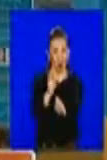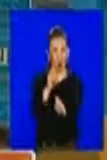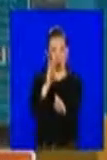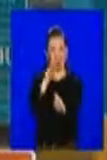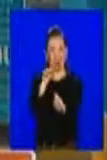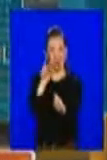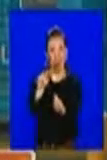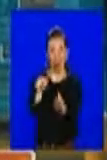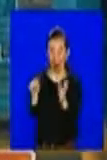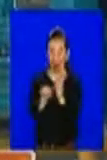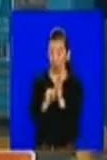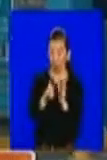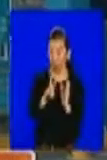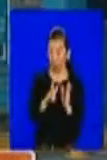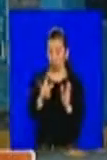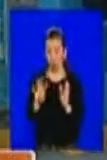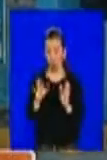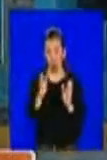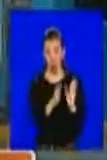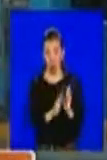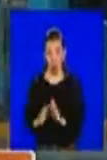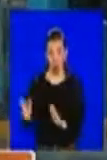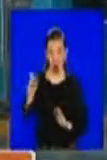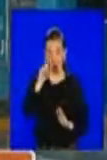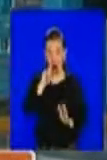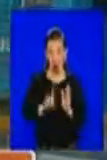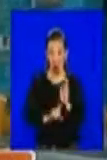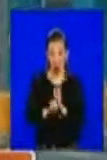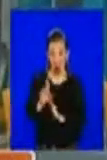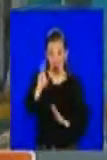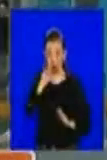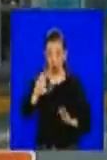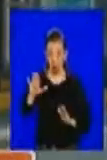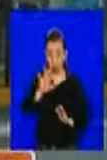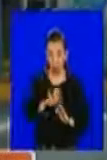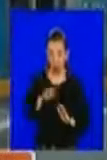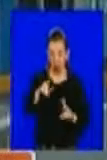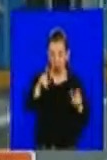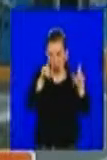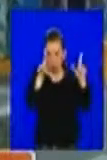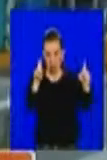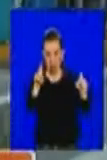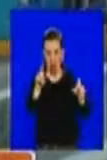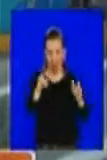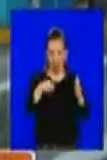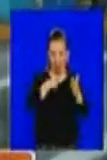del Plan Nacional de Desarrollo, que incluye la sobretasa a la tarifa de los parqueaderos. Es entonces la